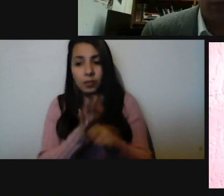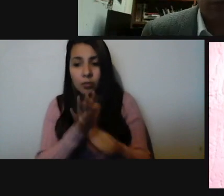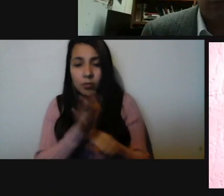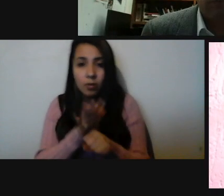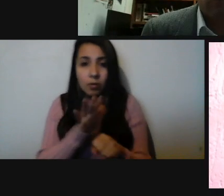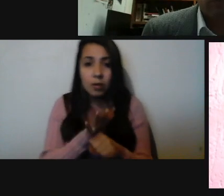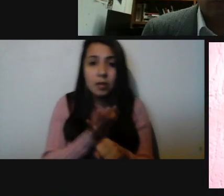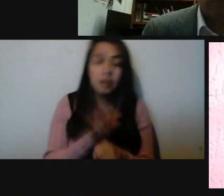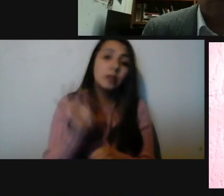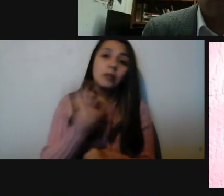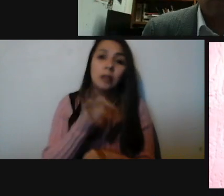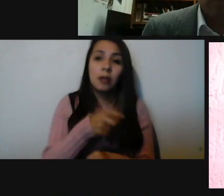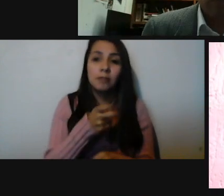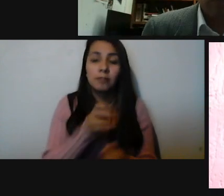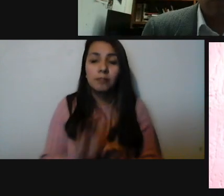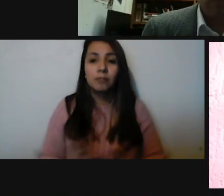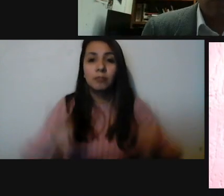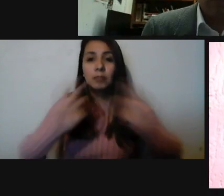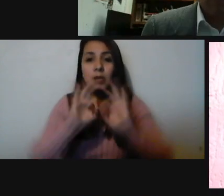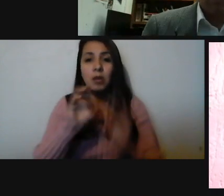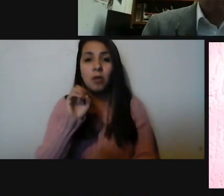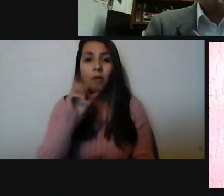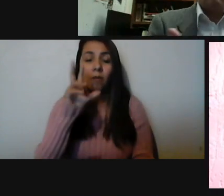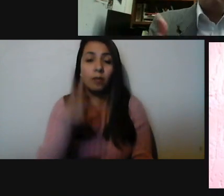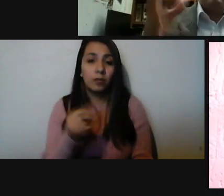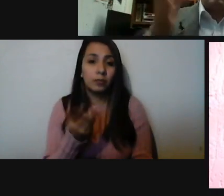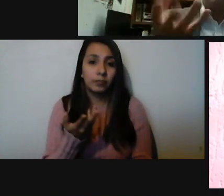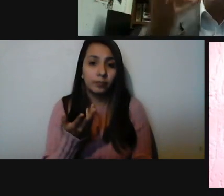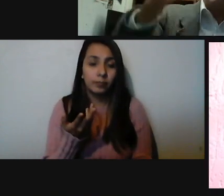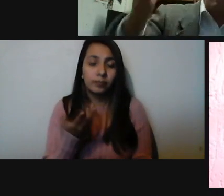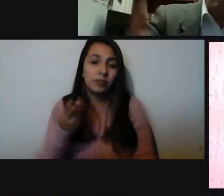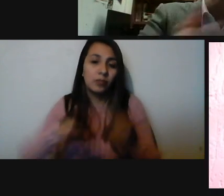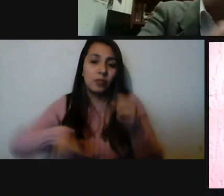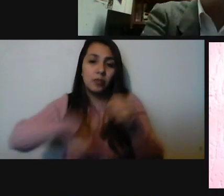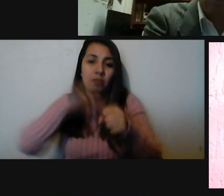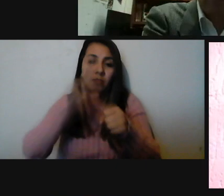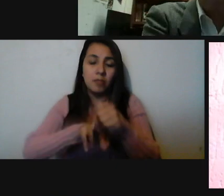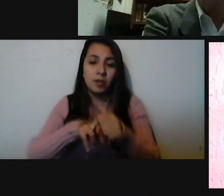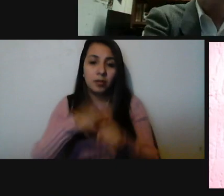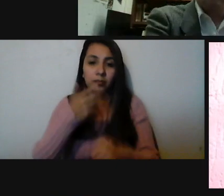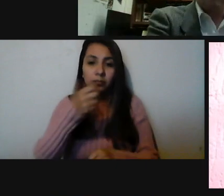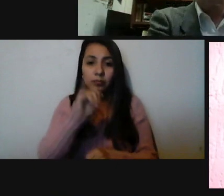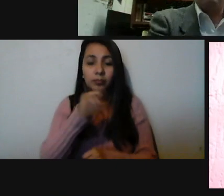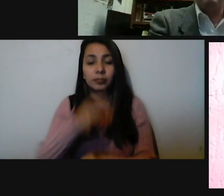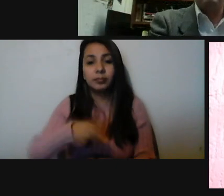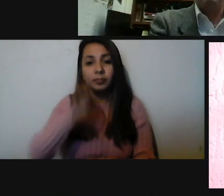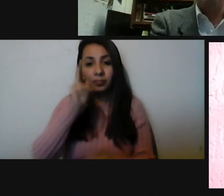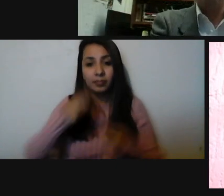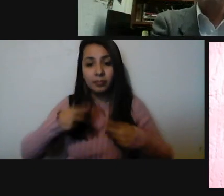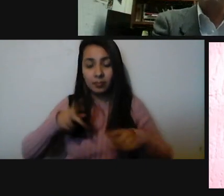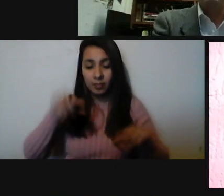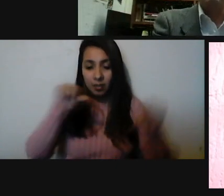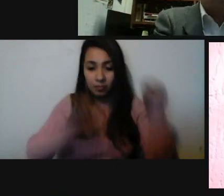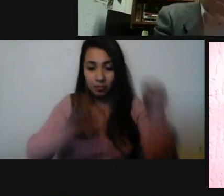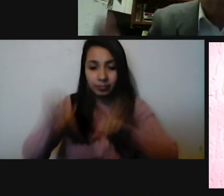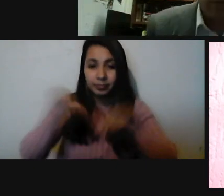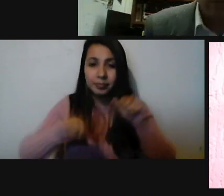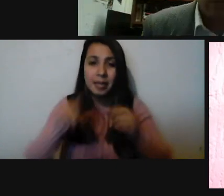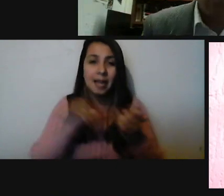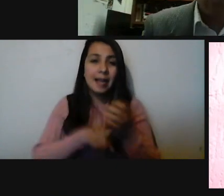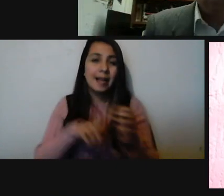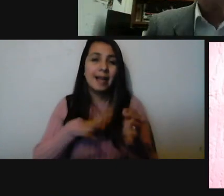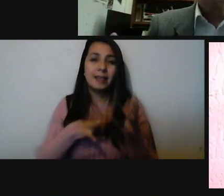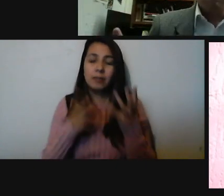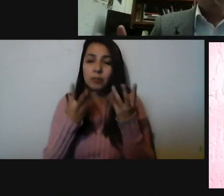él no tenía forma de saber que lo que estaba utilizando era quizás algo redundante hacia lo que intentaba demostrar. Es